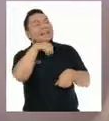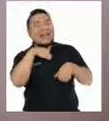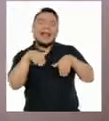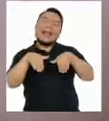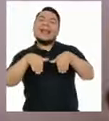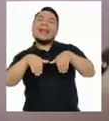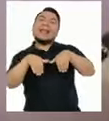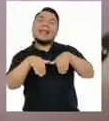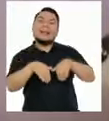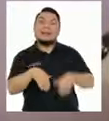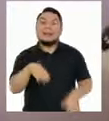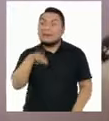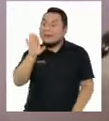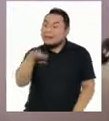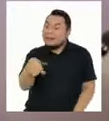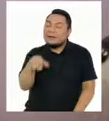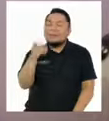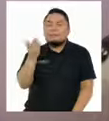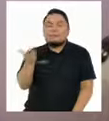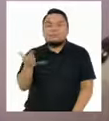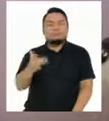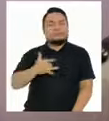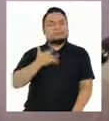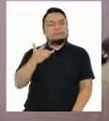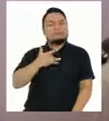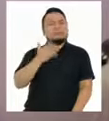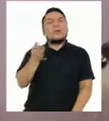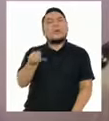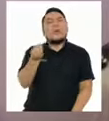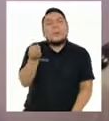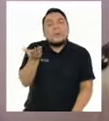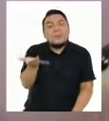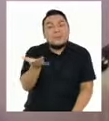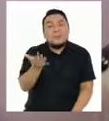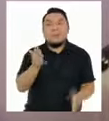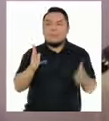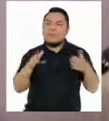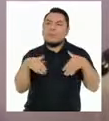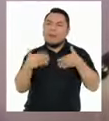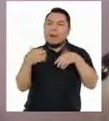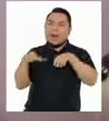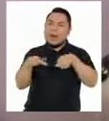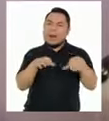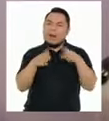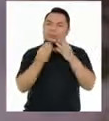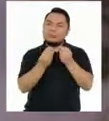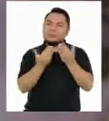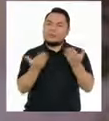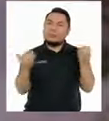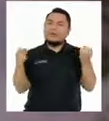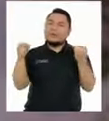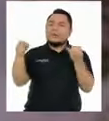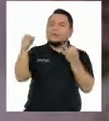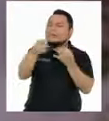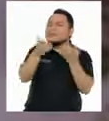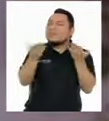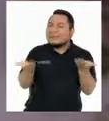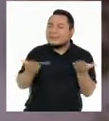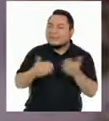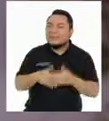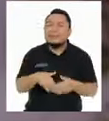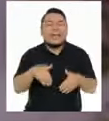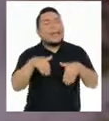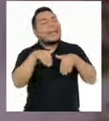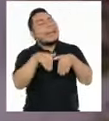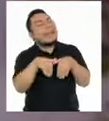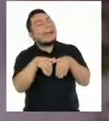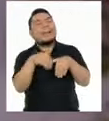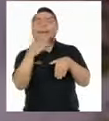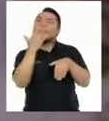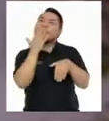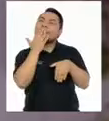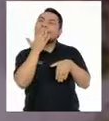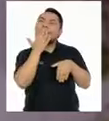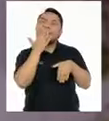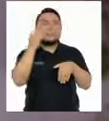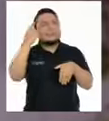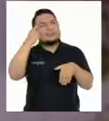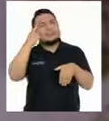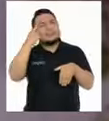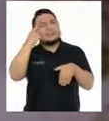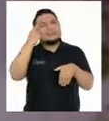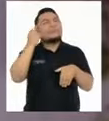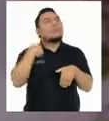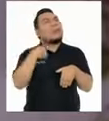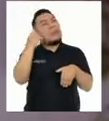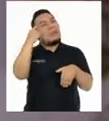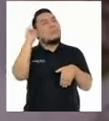¿Y cómo te hace sentir poder hacer tantas cosas? Ay, pues no me había puesto